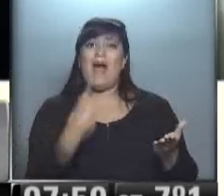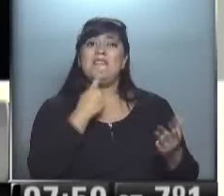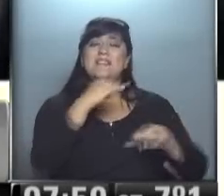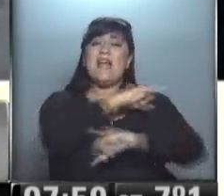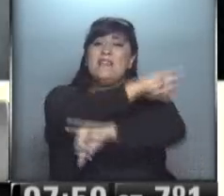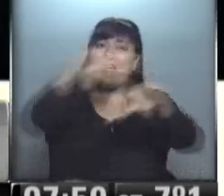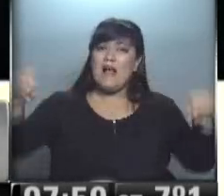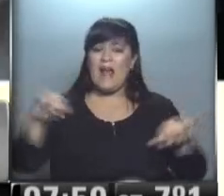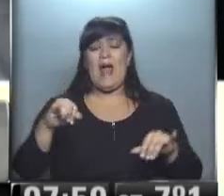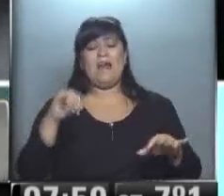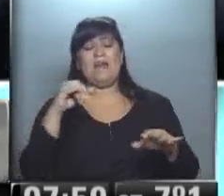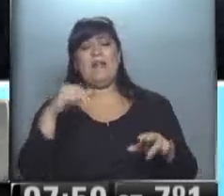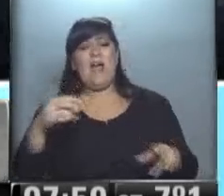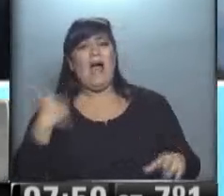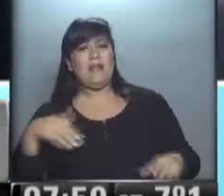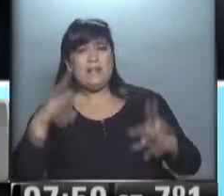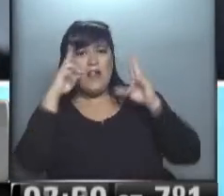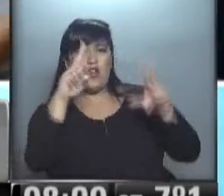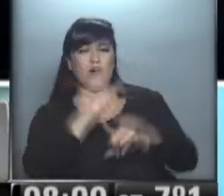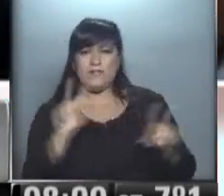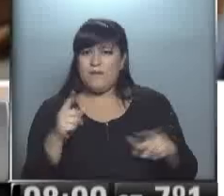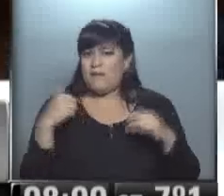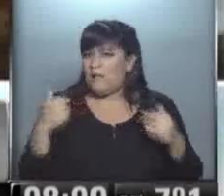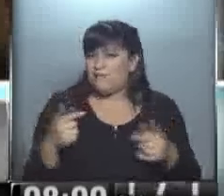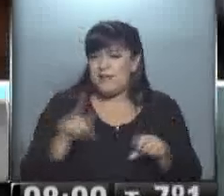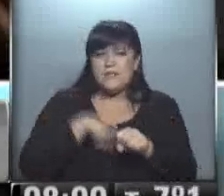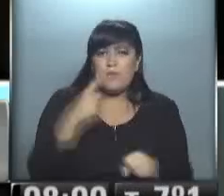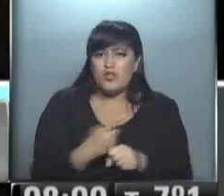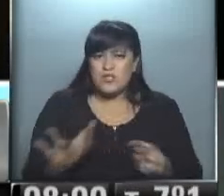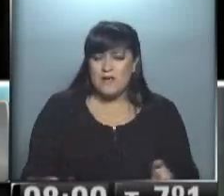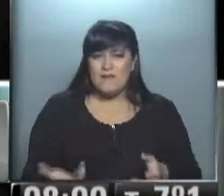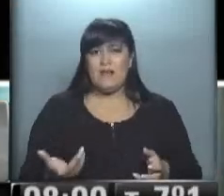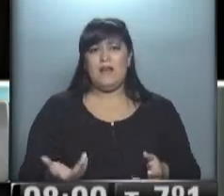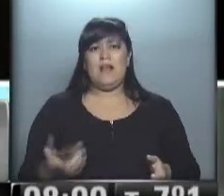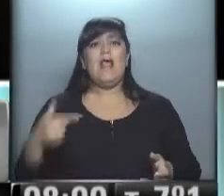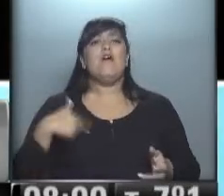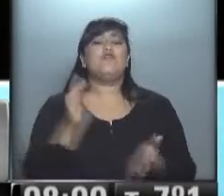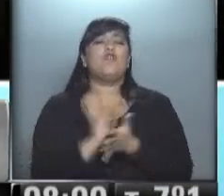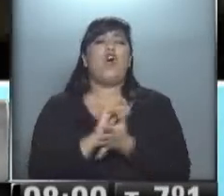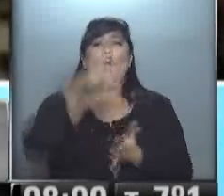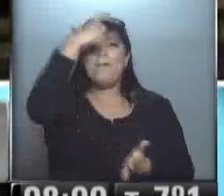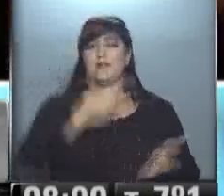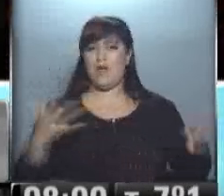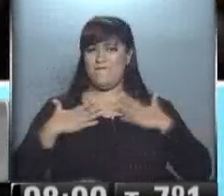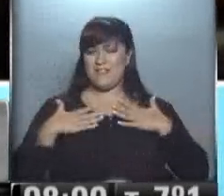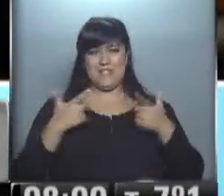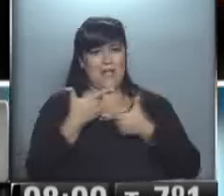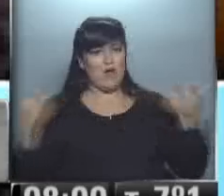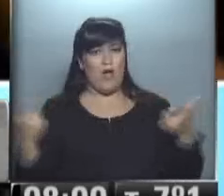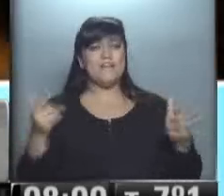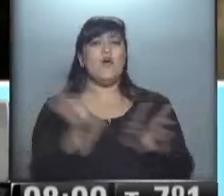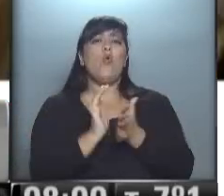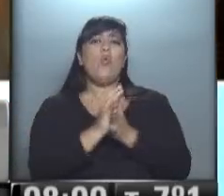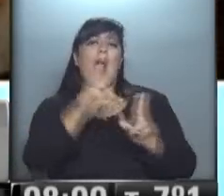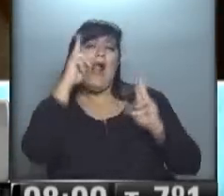en desacato es una sanción abstracta en la medida que un estado soberano no es una persona física a la cual el juez dice está desobedeciendo